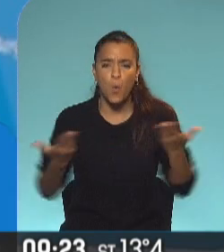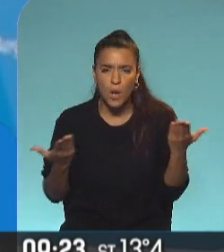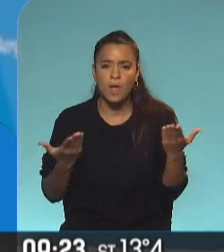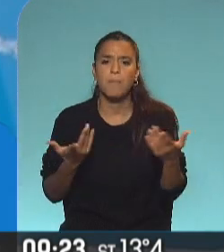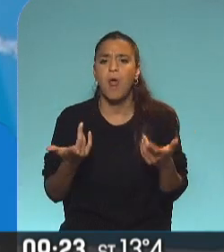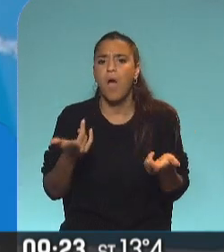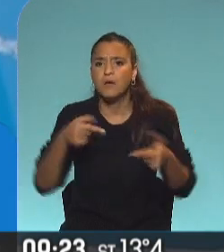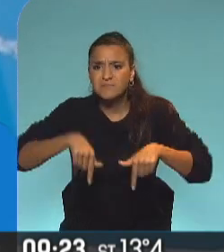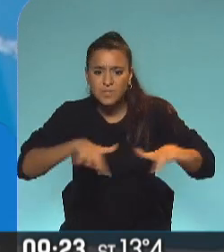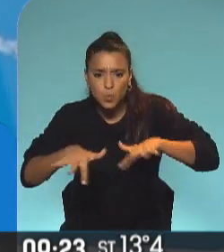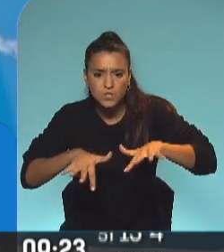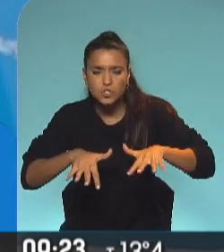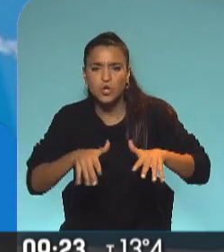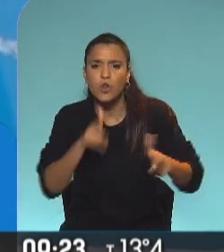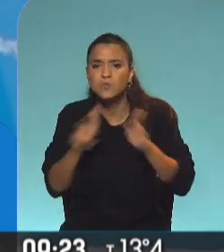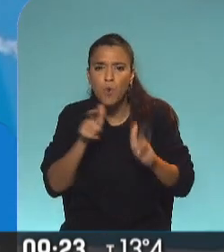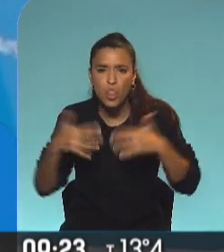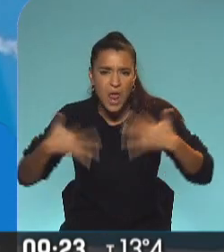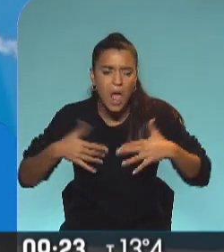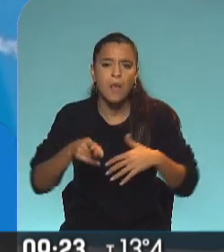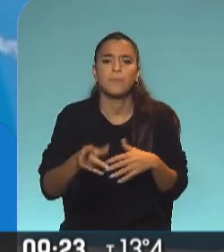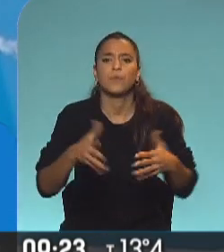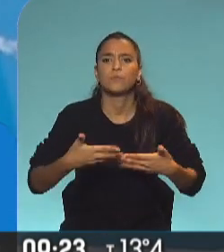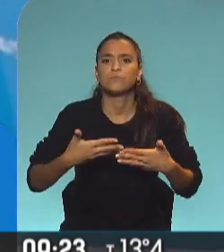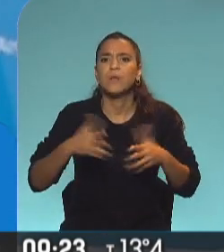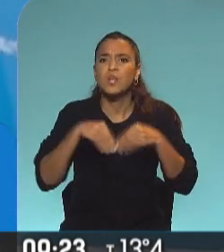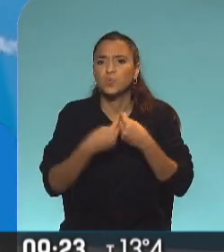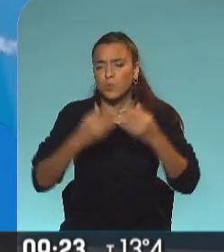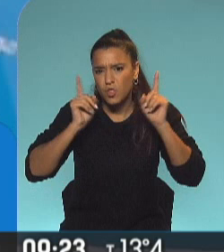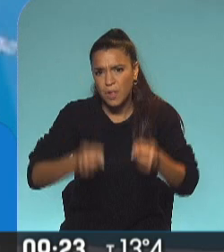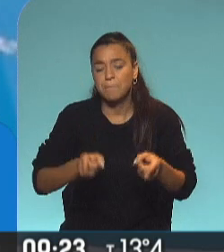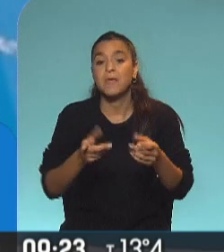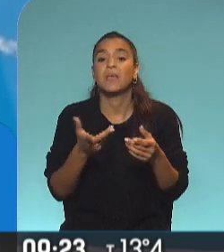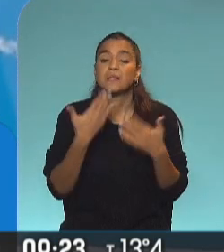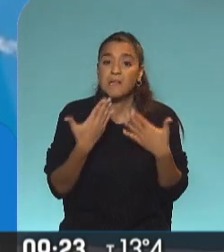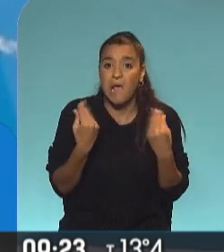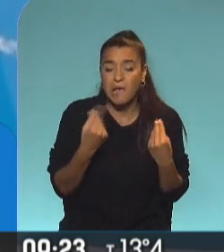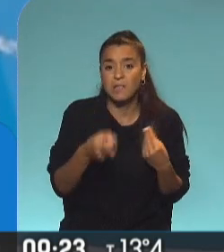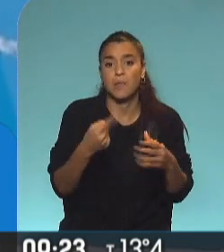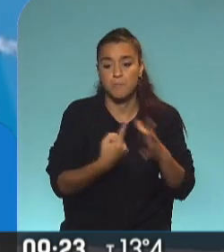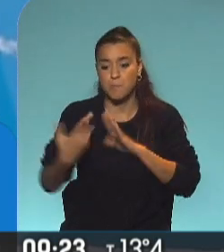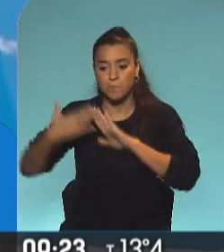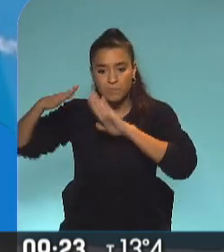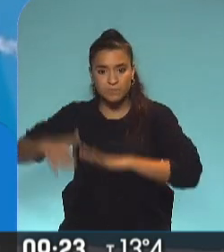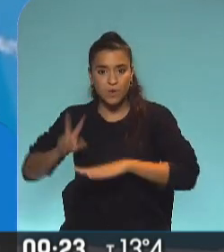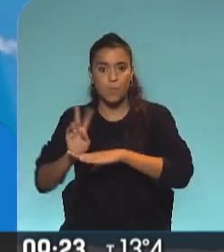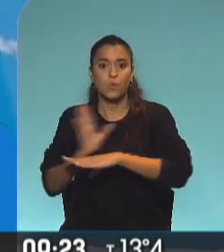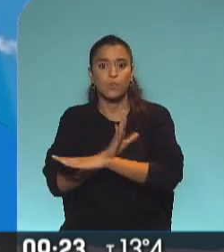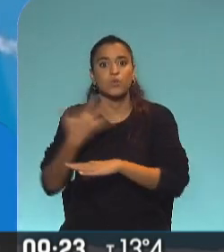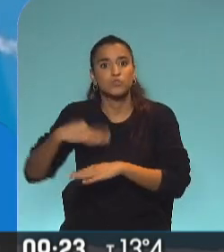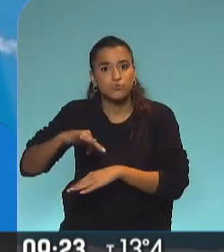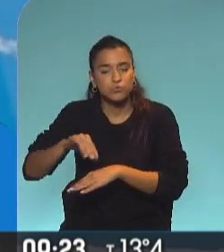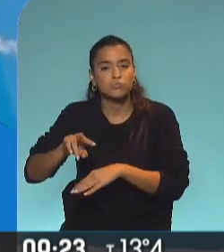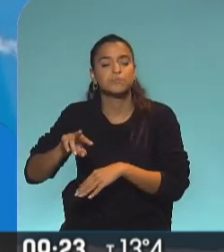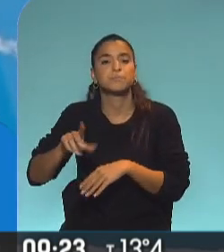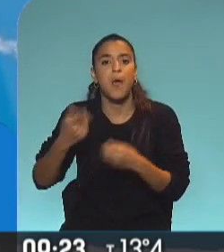dar respuesta a esta situación. Inmensos son los resultados. Para esto también ha servido este tiempo de aislamiento social preventivo y obligatorio